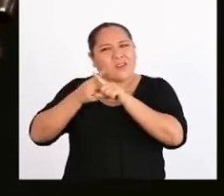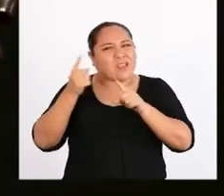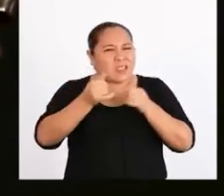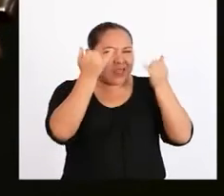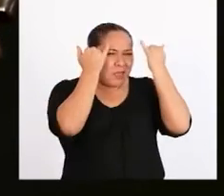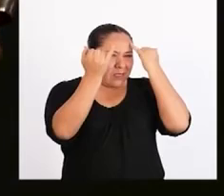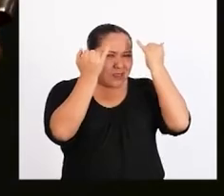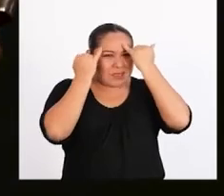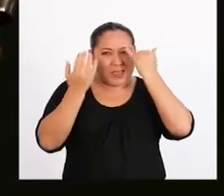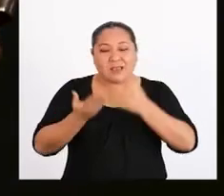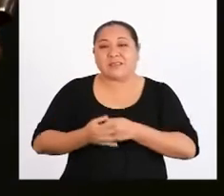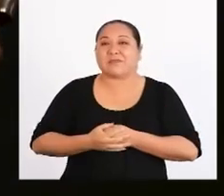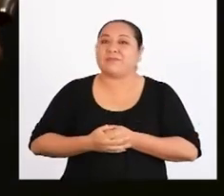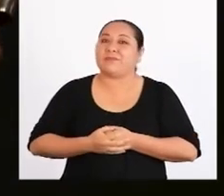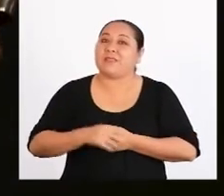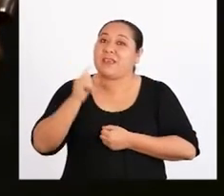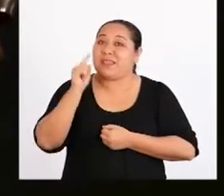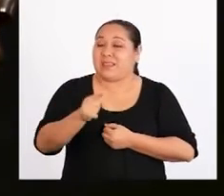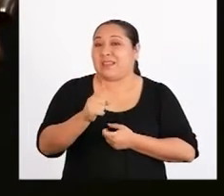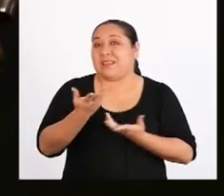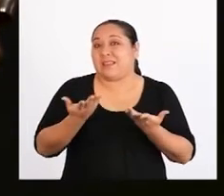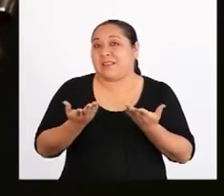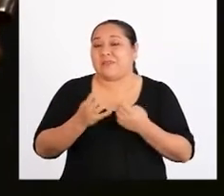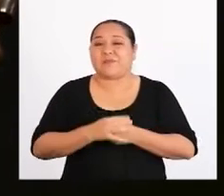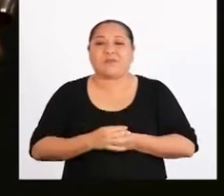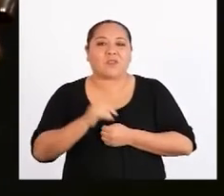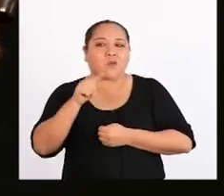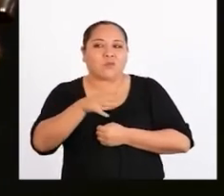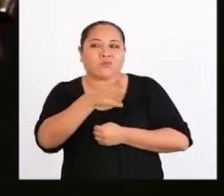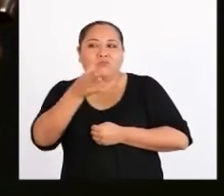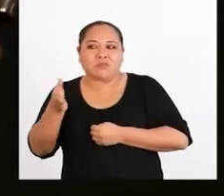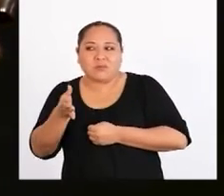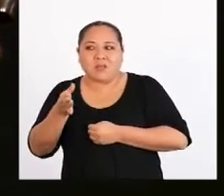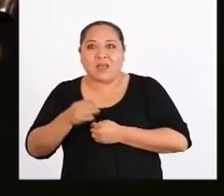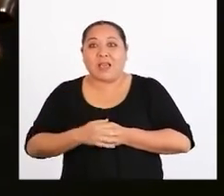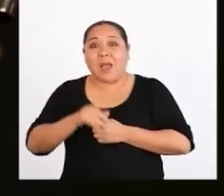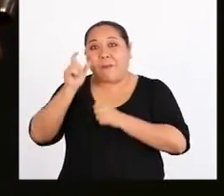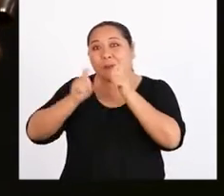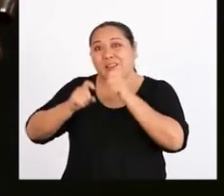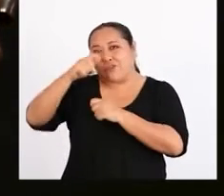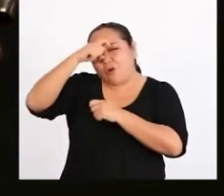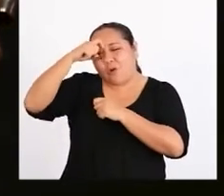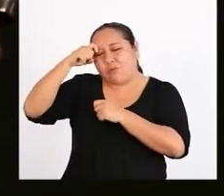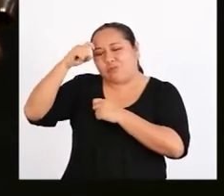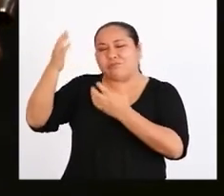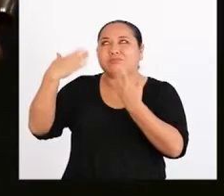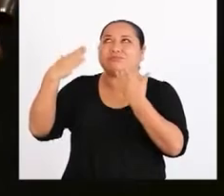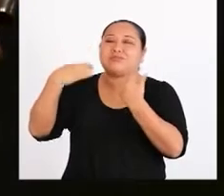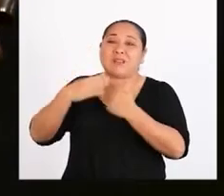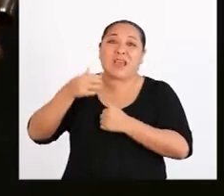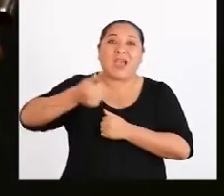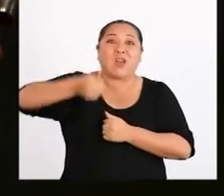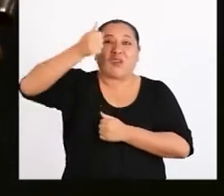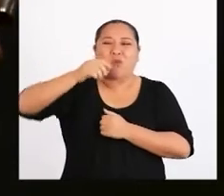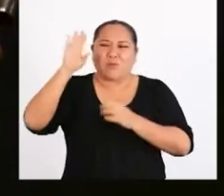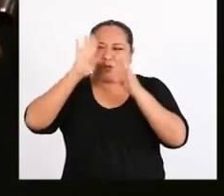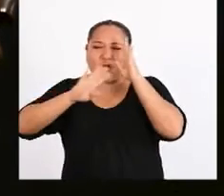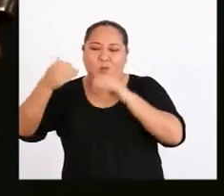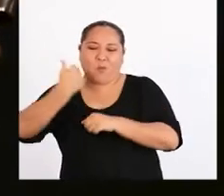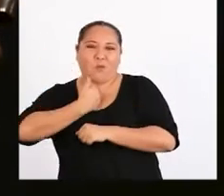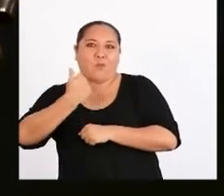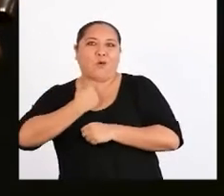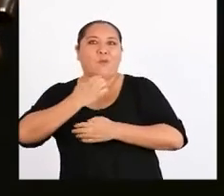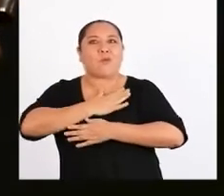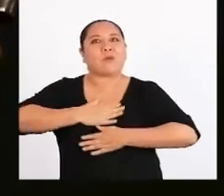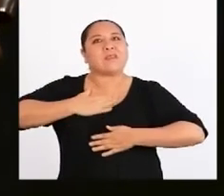distintas perspectivas. En este caso, por un lado estarían los veraneantes y las autoridades, preocupados por su